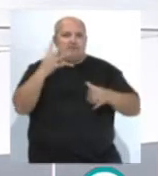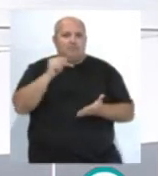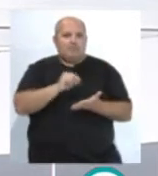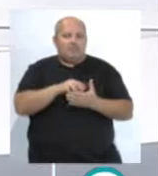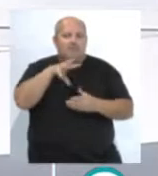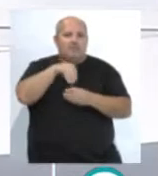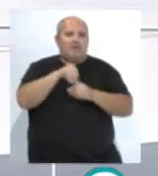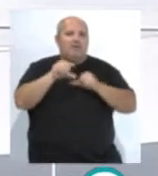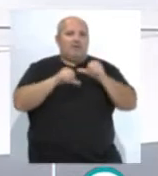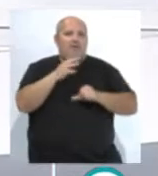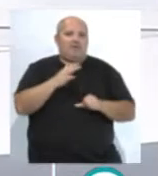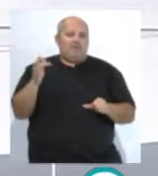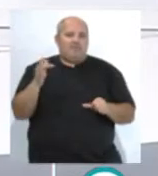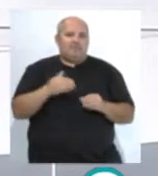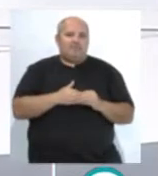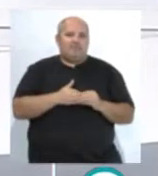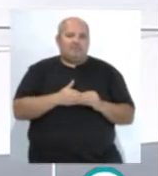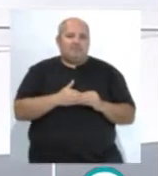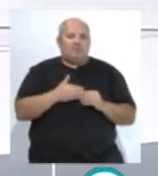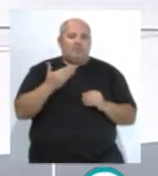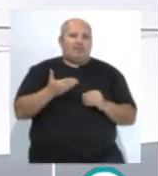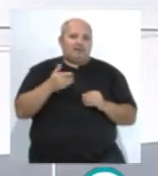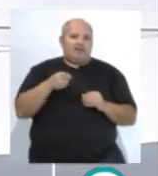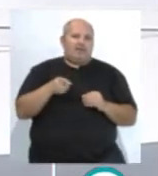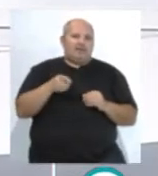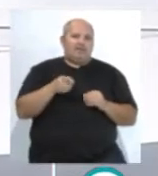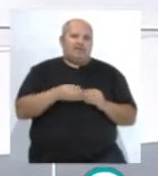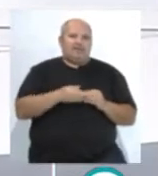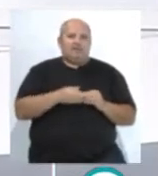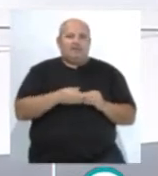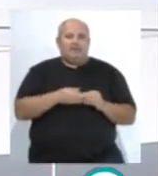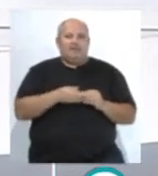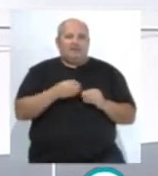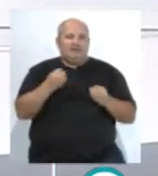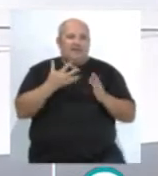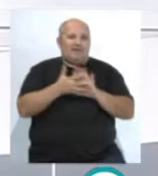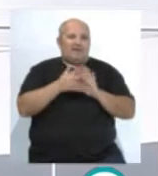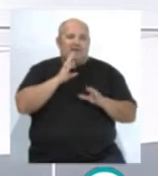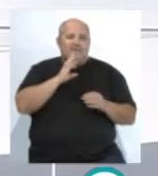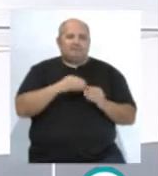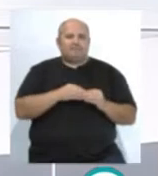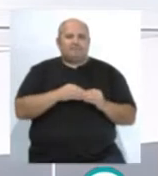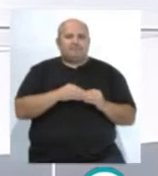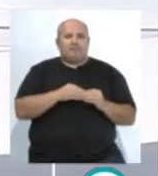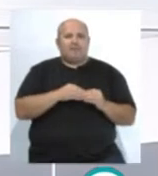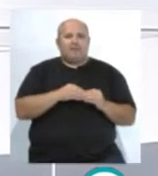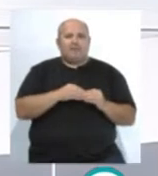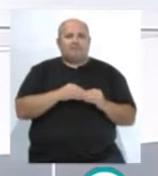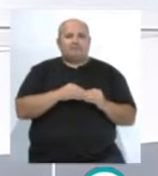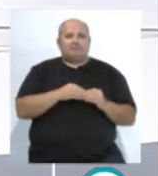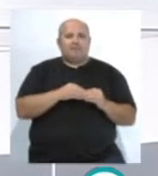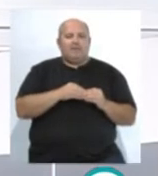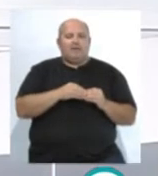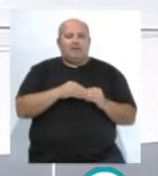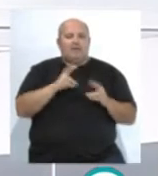puntos dentro de playoff de ascenso. O sea, que creo que es muy importante esto que estamos comentando. Luego,